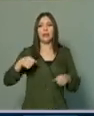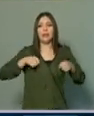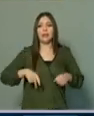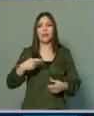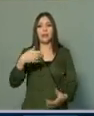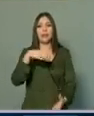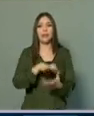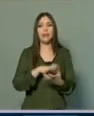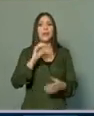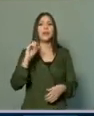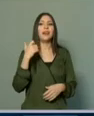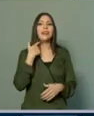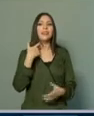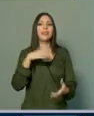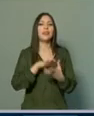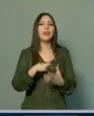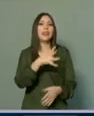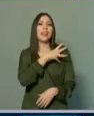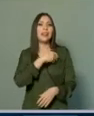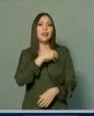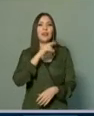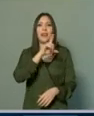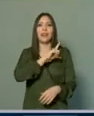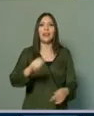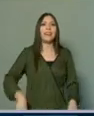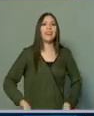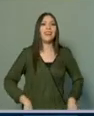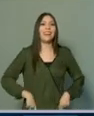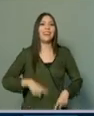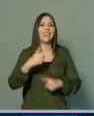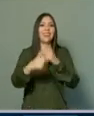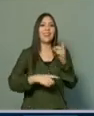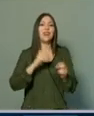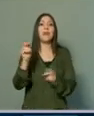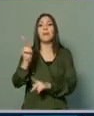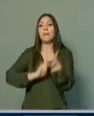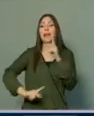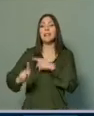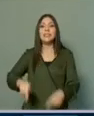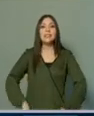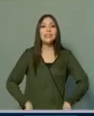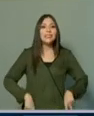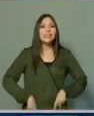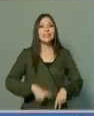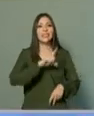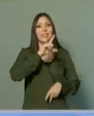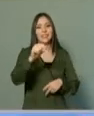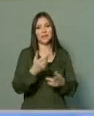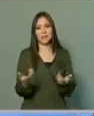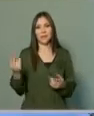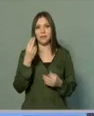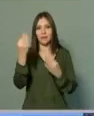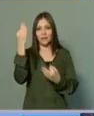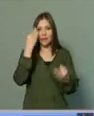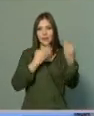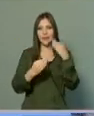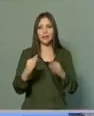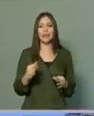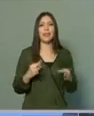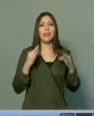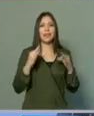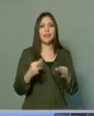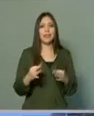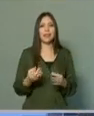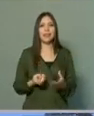hasta la del exmarido, la del hijo, se va con los pants prestados y la verdad mejor versión, exactamente, ¿no? lo mejor es arreglarse para salir para cualquier